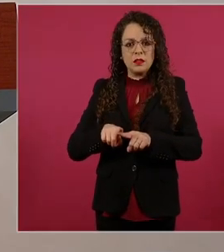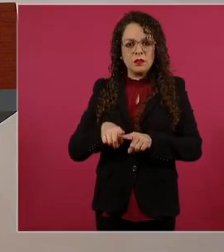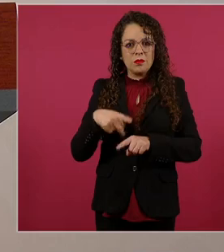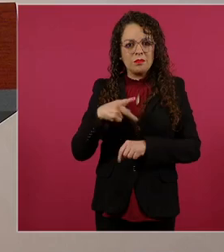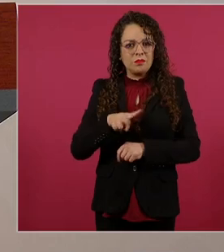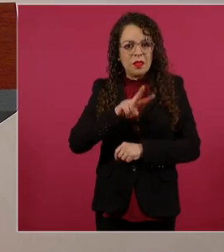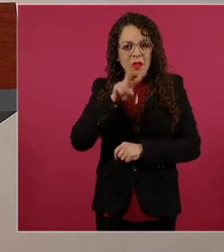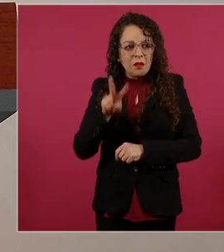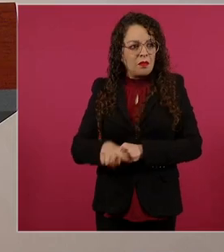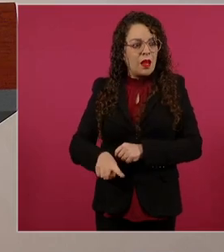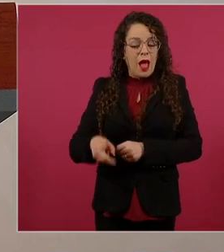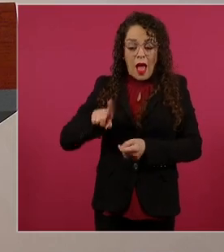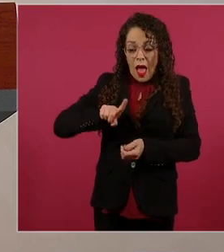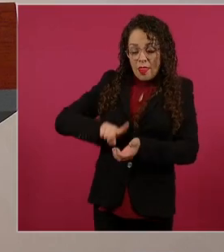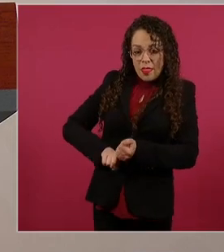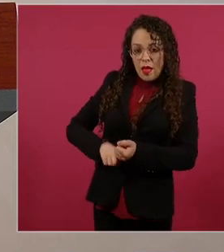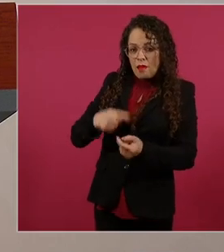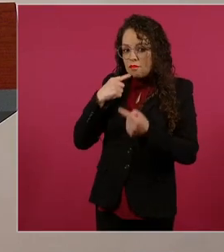finalizando